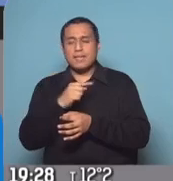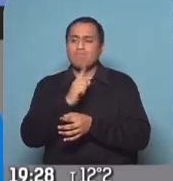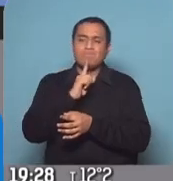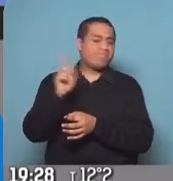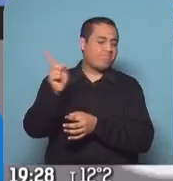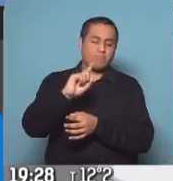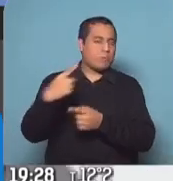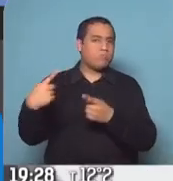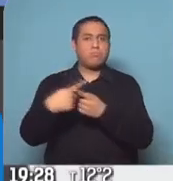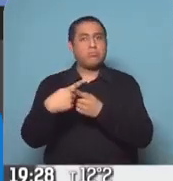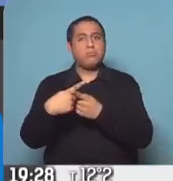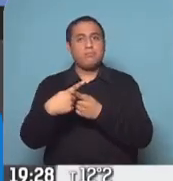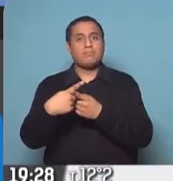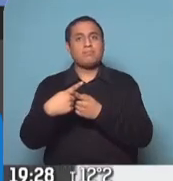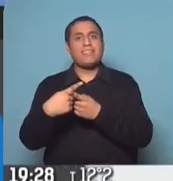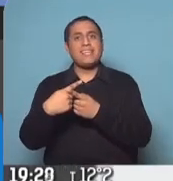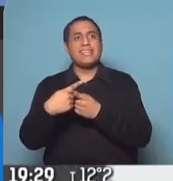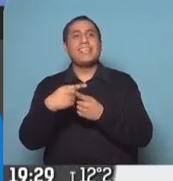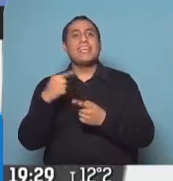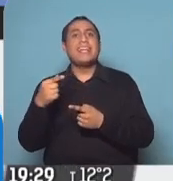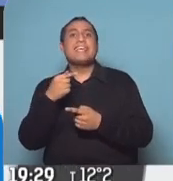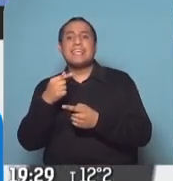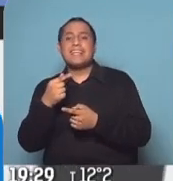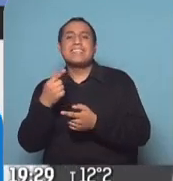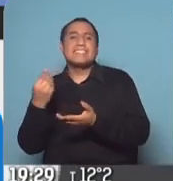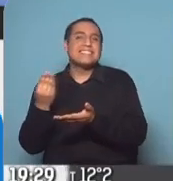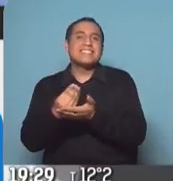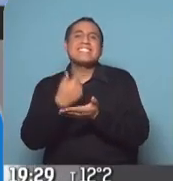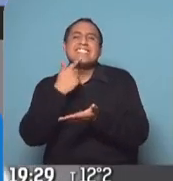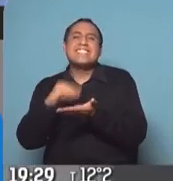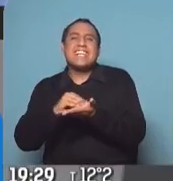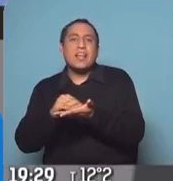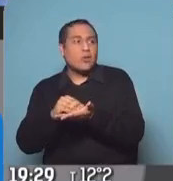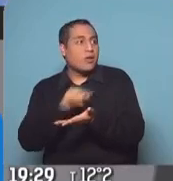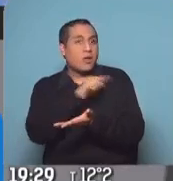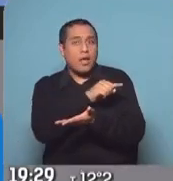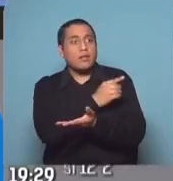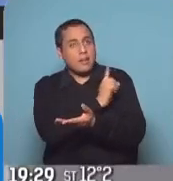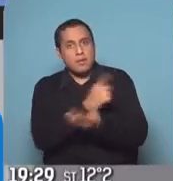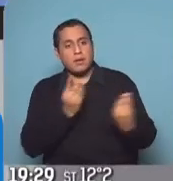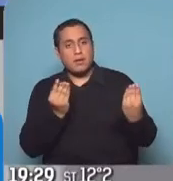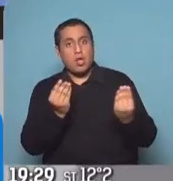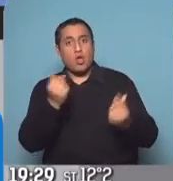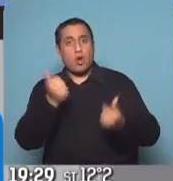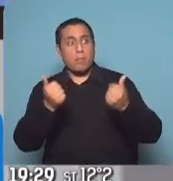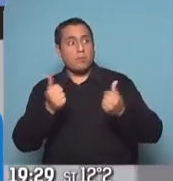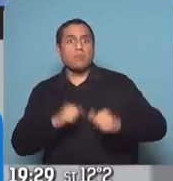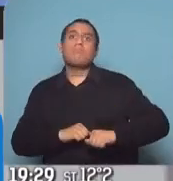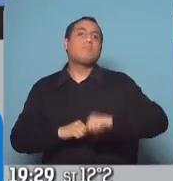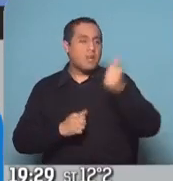Orondo candidato a senador y él así es, sorpresivamente le gana, así es, siendo un joven de 32, 33 años. así es.